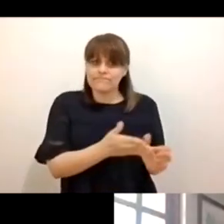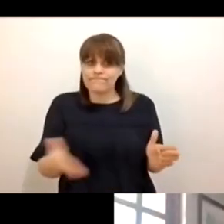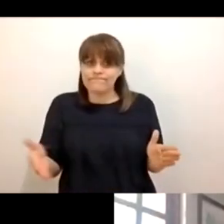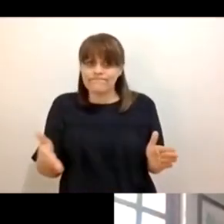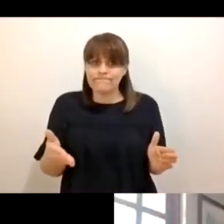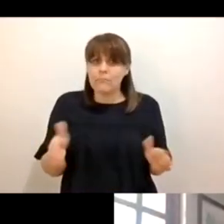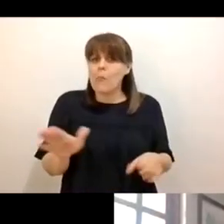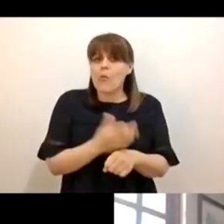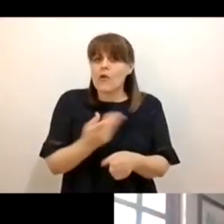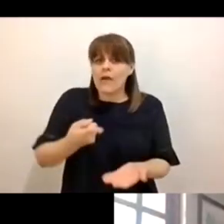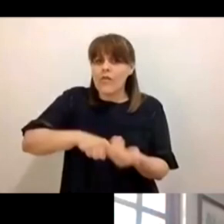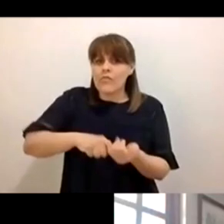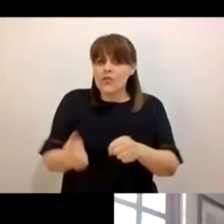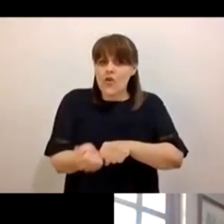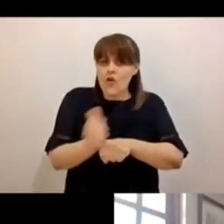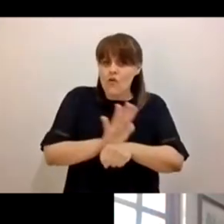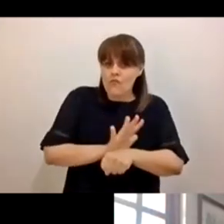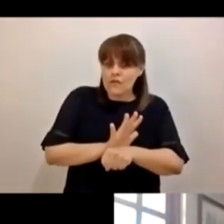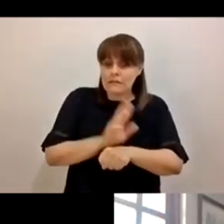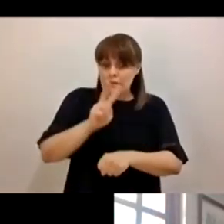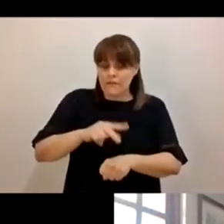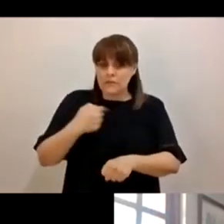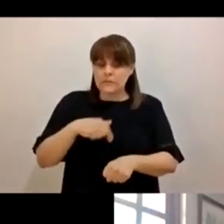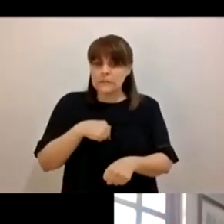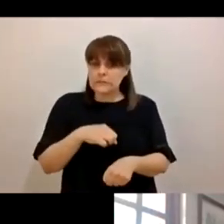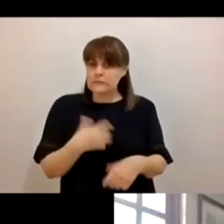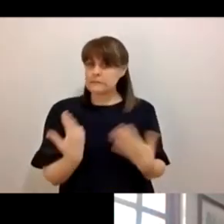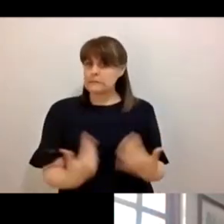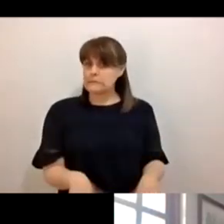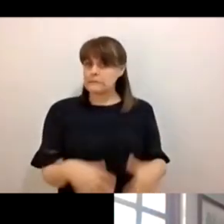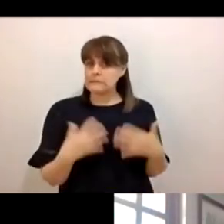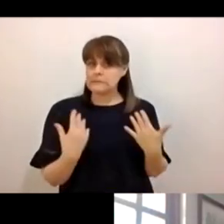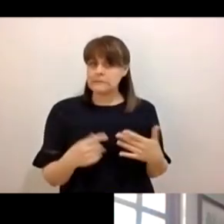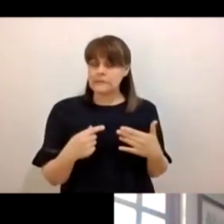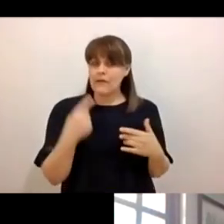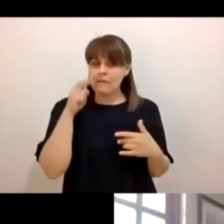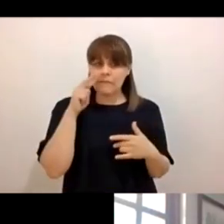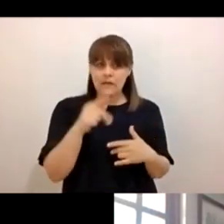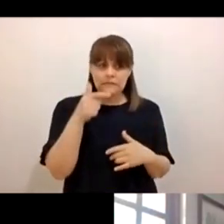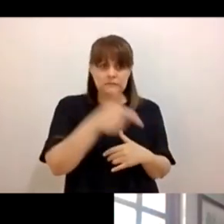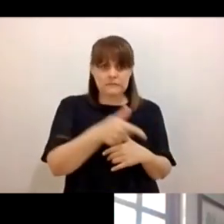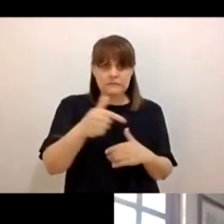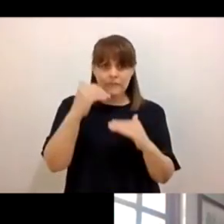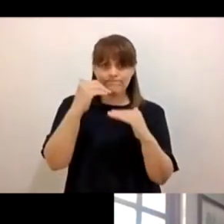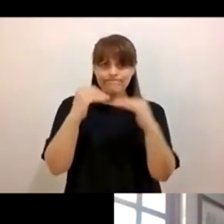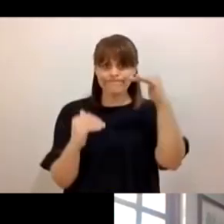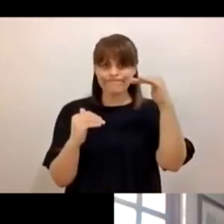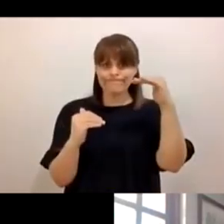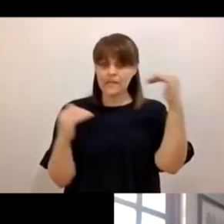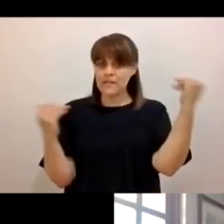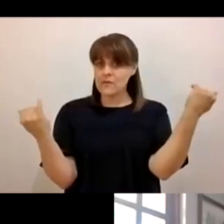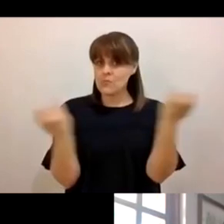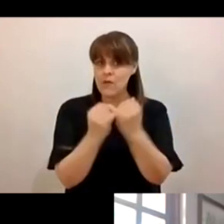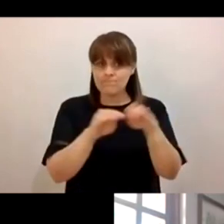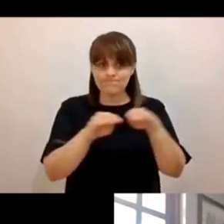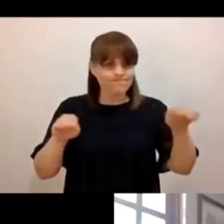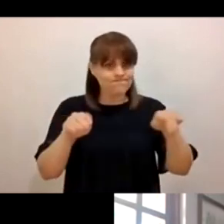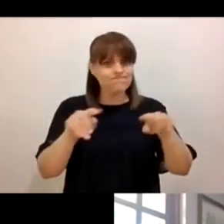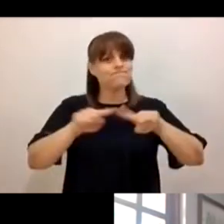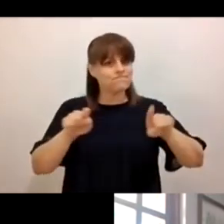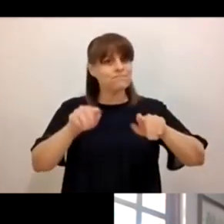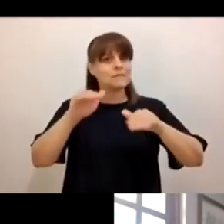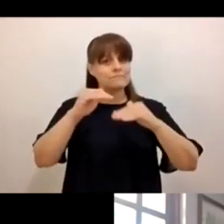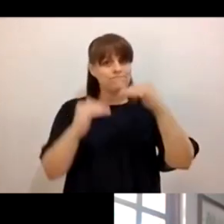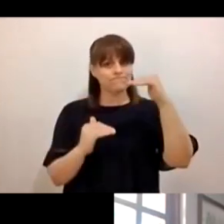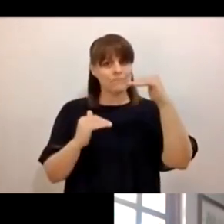y de una manera muy cruda son las profundas desigualdades que vivimos y una de esas consecuencias es el aumento de la